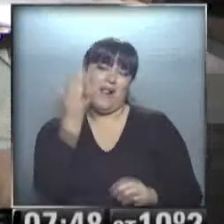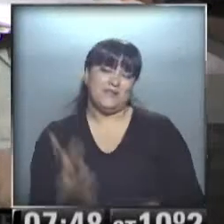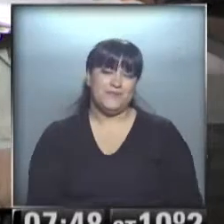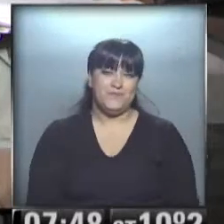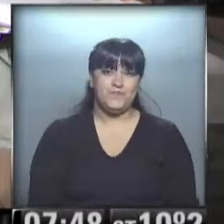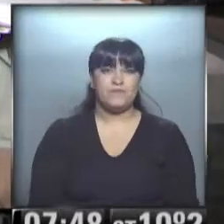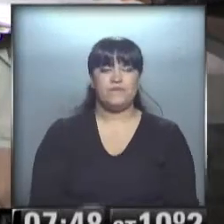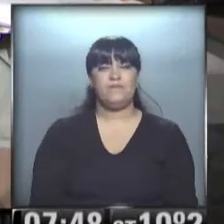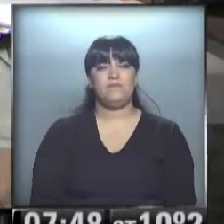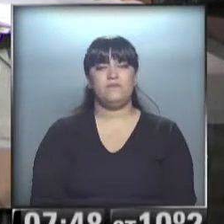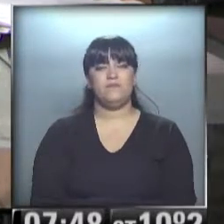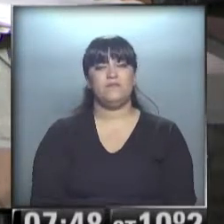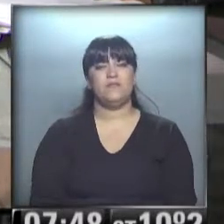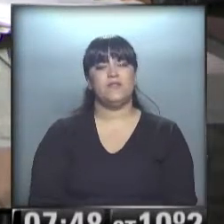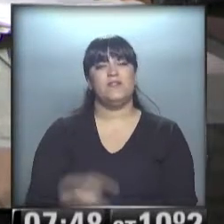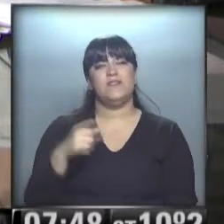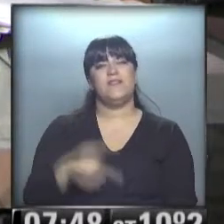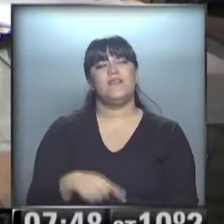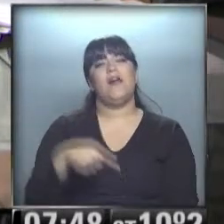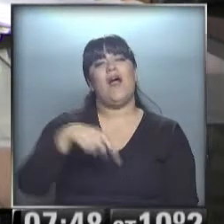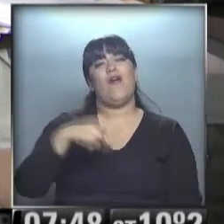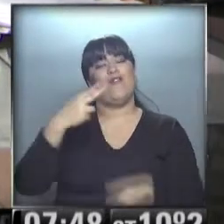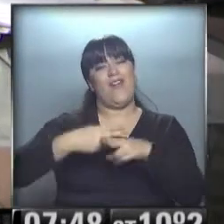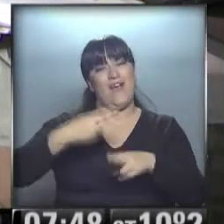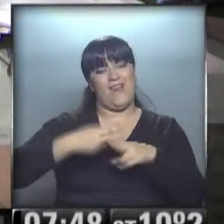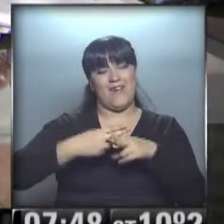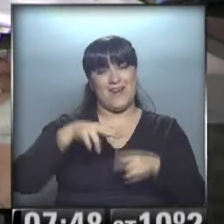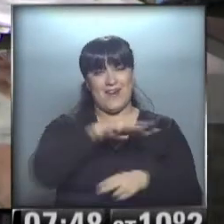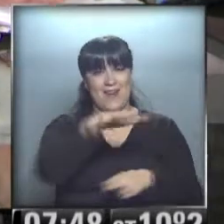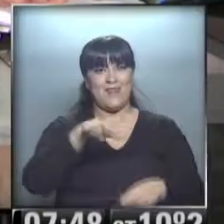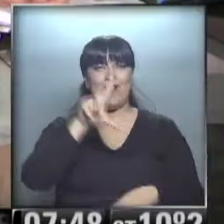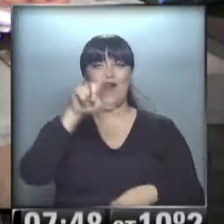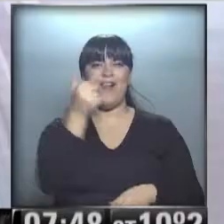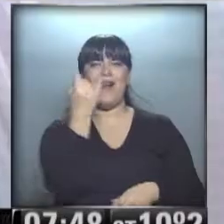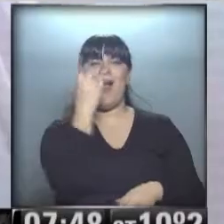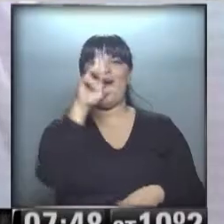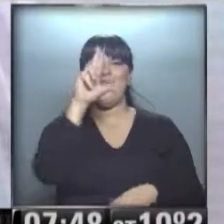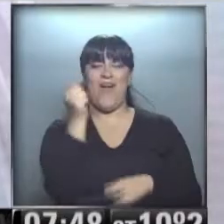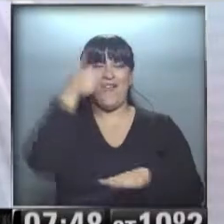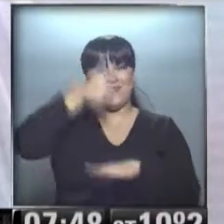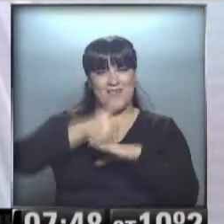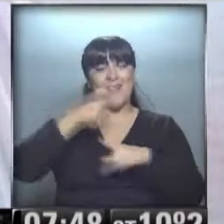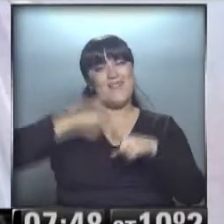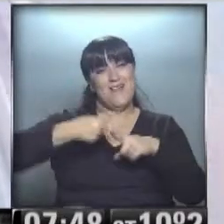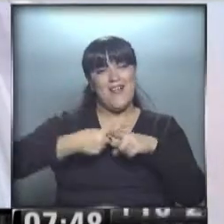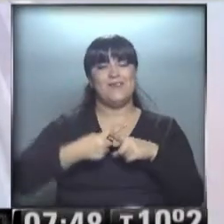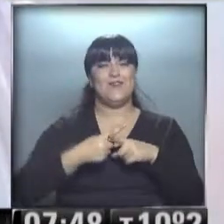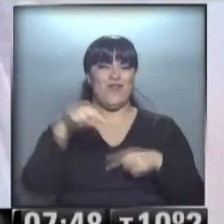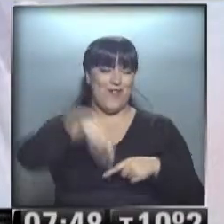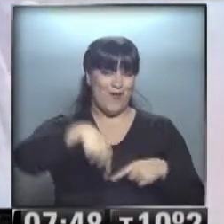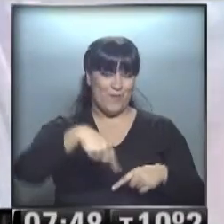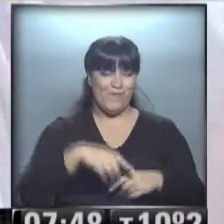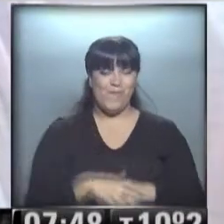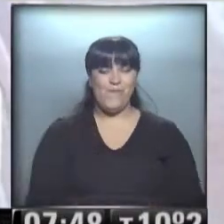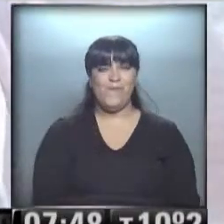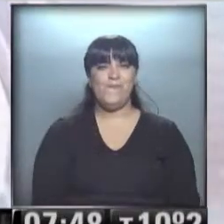y verás una mixta de la arena corinthians a la zona de retiro galleta laurie tamayo aquí con toda la celebración del 'día después' laurita